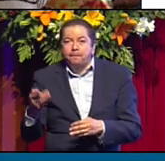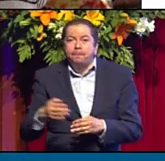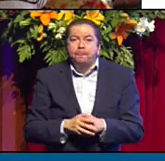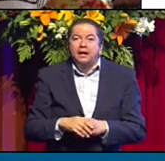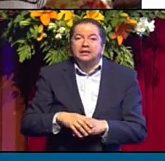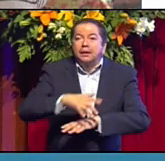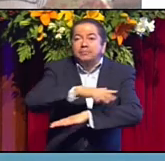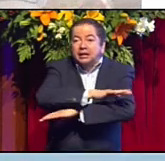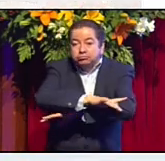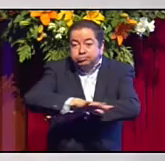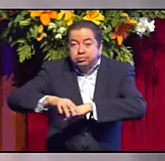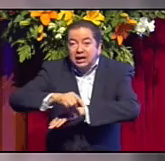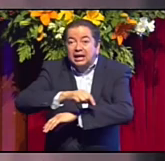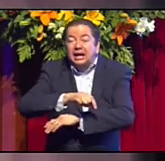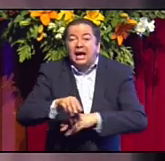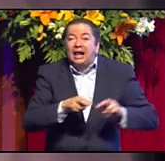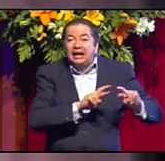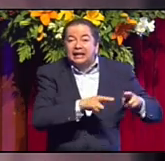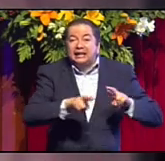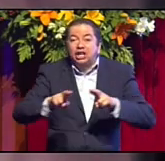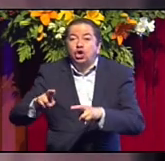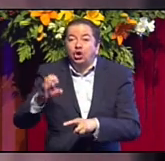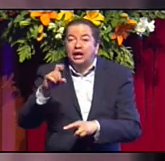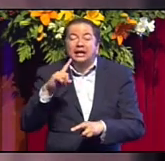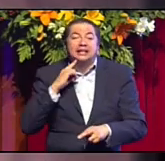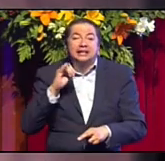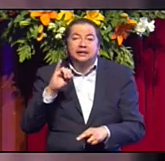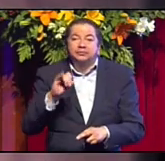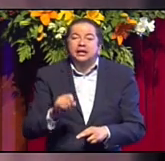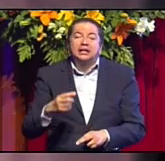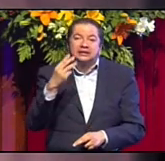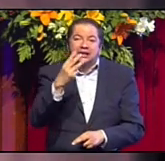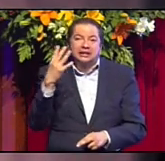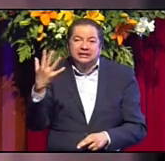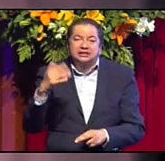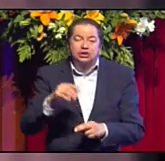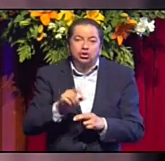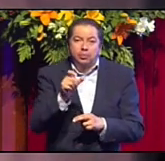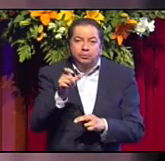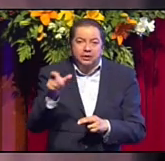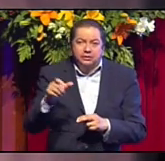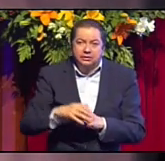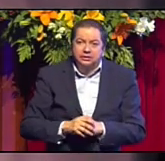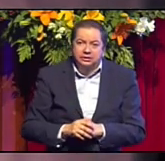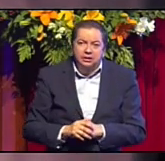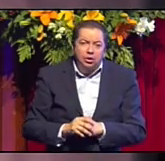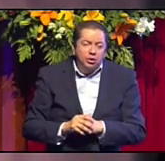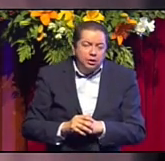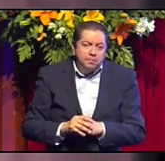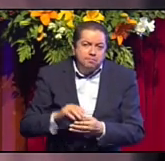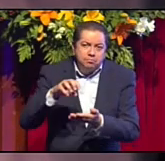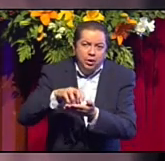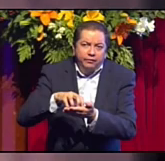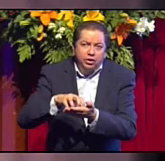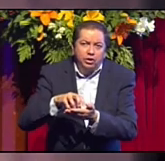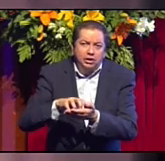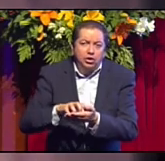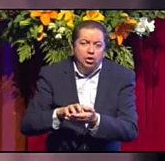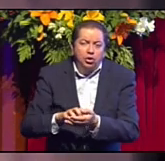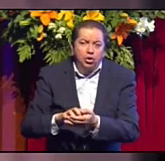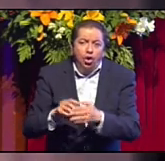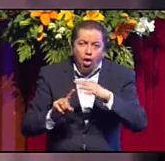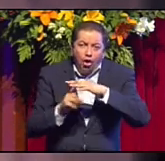ribera del río Elqui, en el sector de Marquesa, 35 beneficiadas. La visita y encuentro en comunidades de pueblos originarios de comuna con el